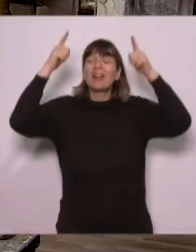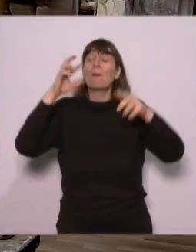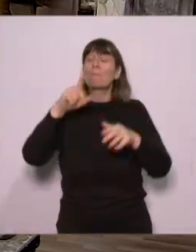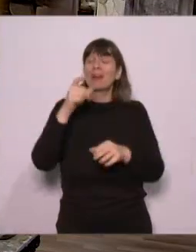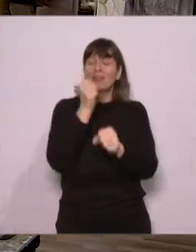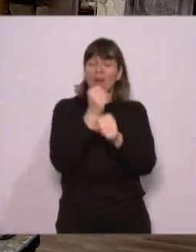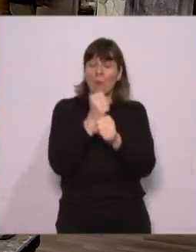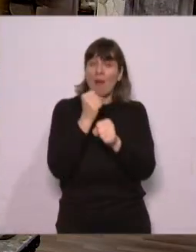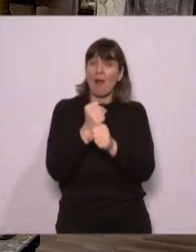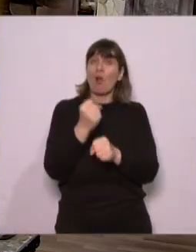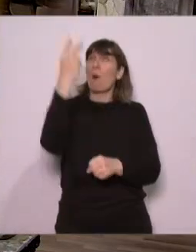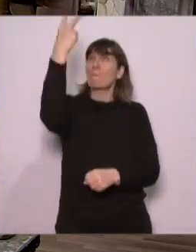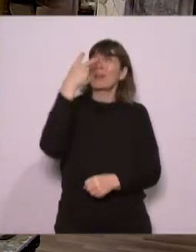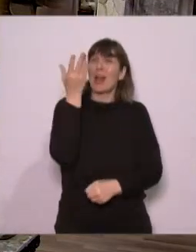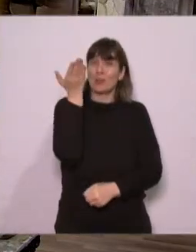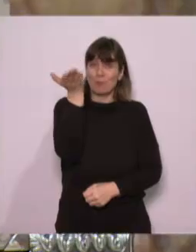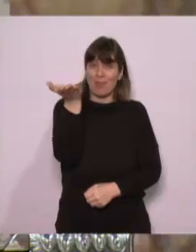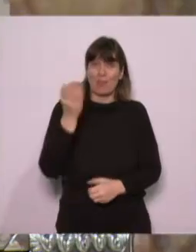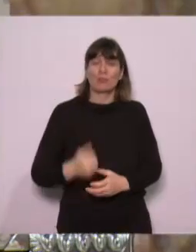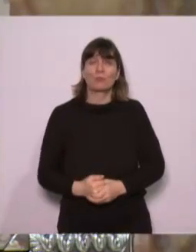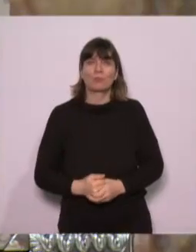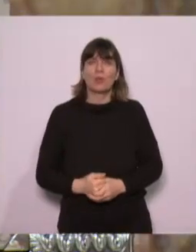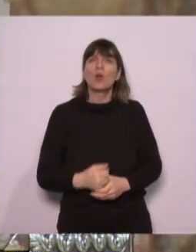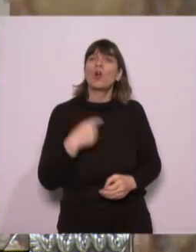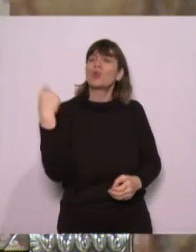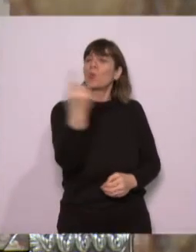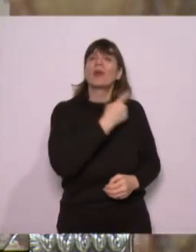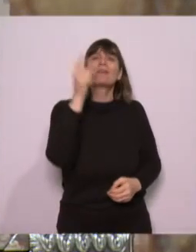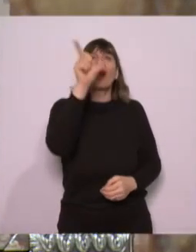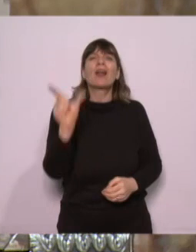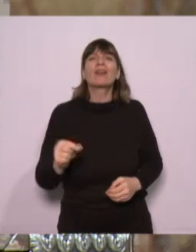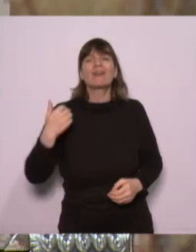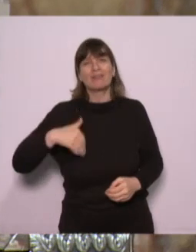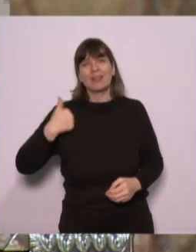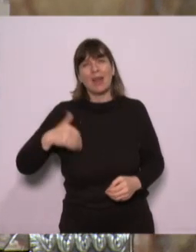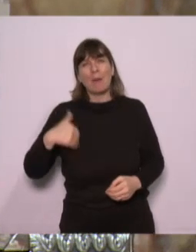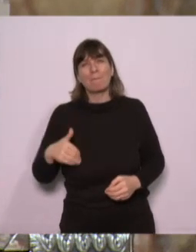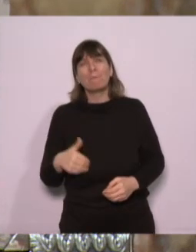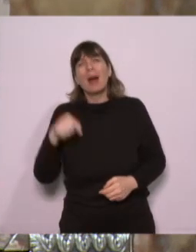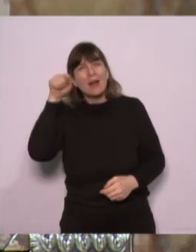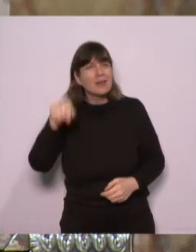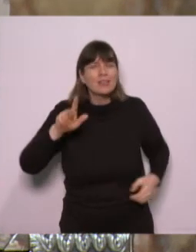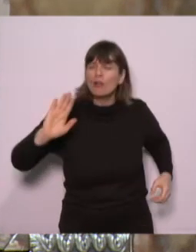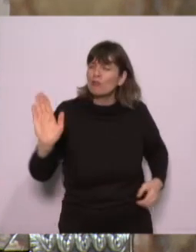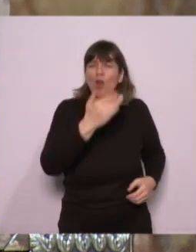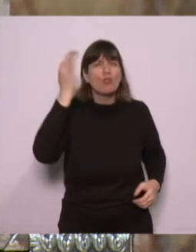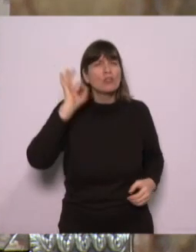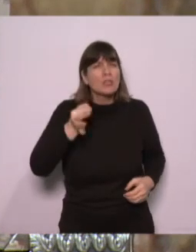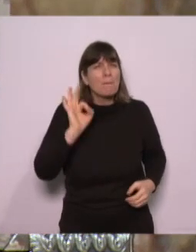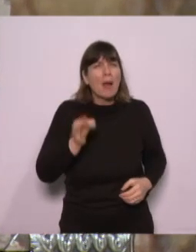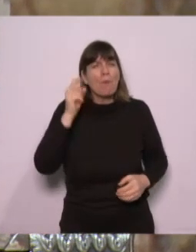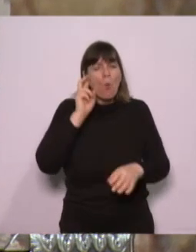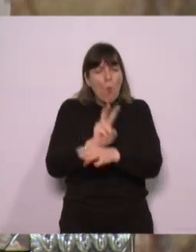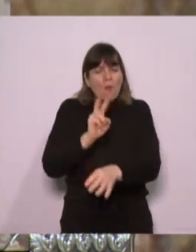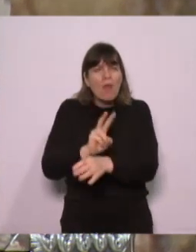Cayetano, escúchanos, Señor. Por nuestra patria argentina, para que en ella todos sepamos cuidar el